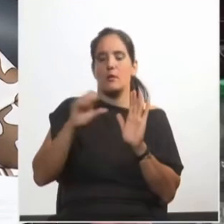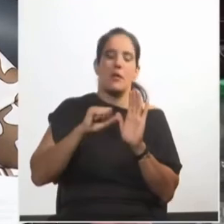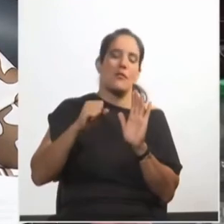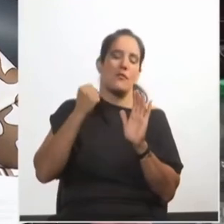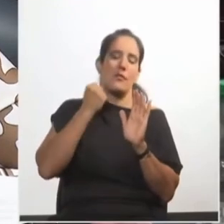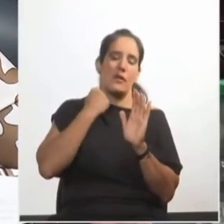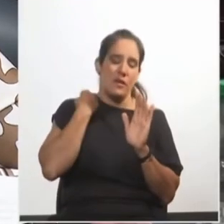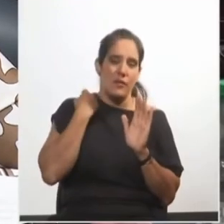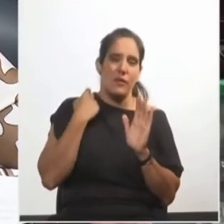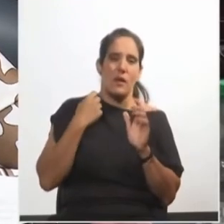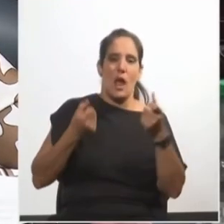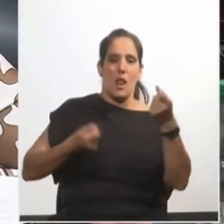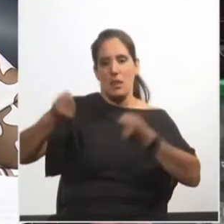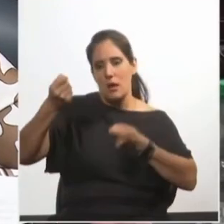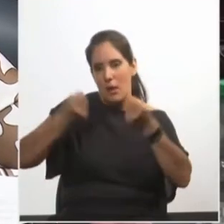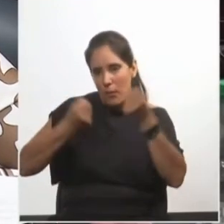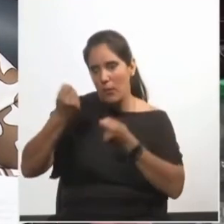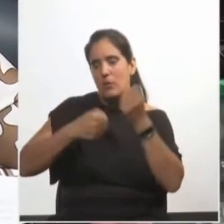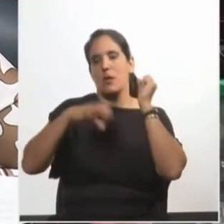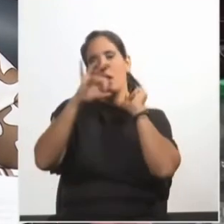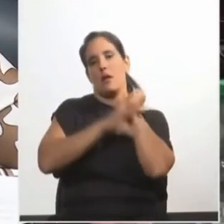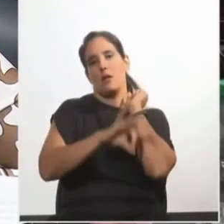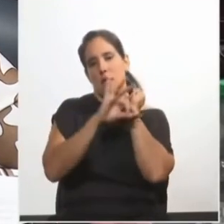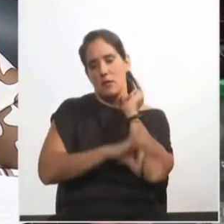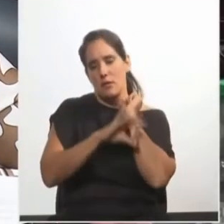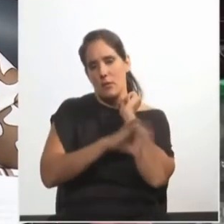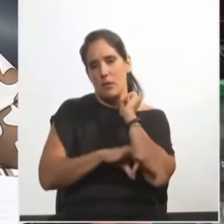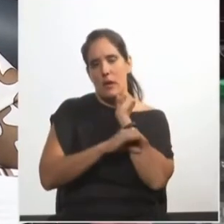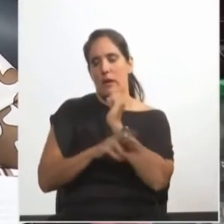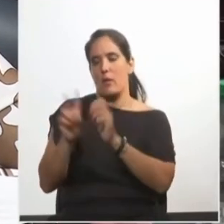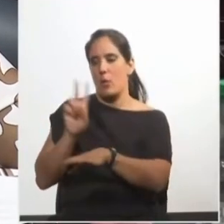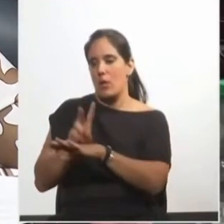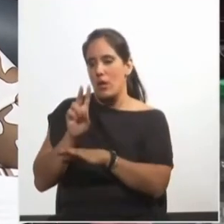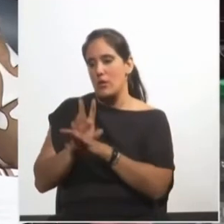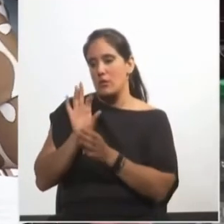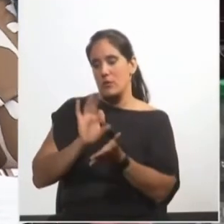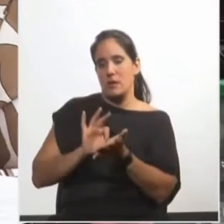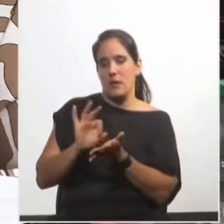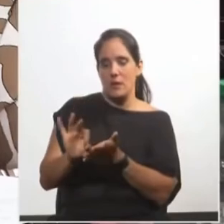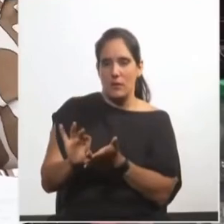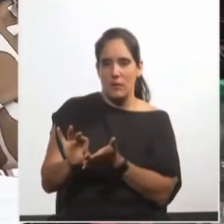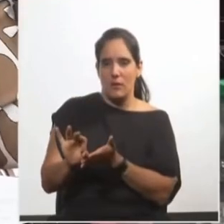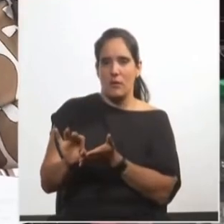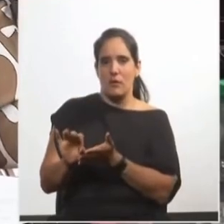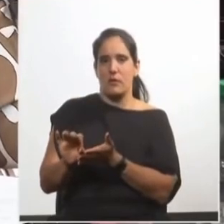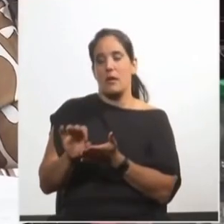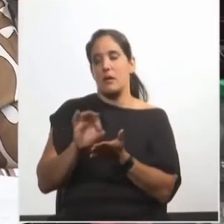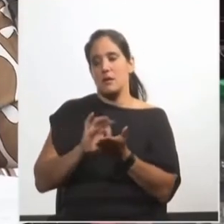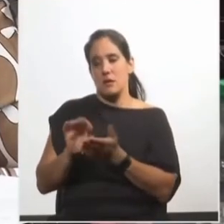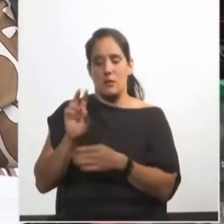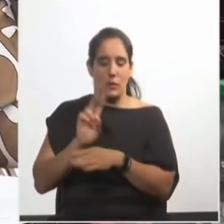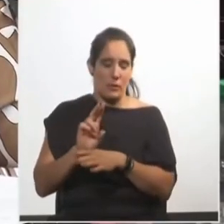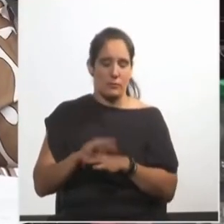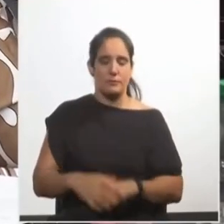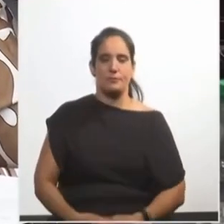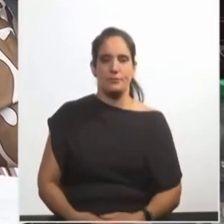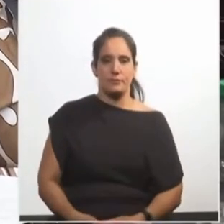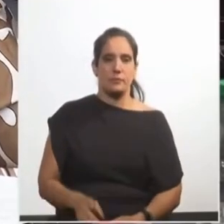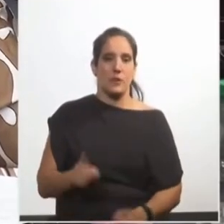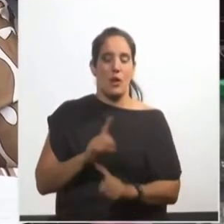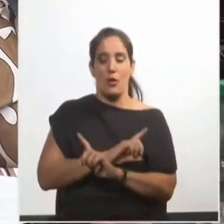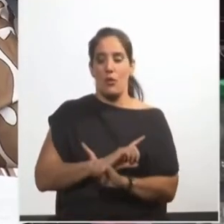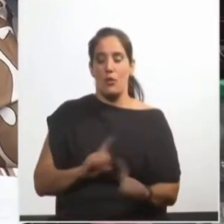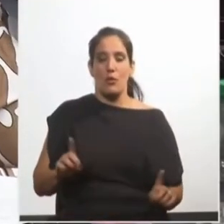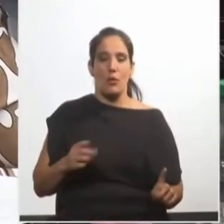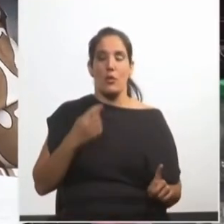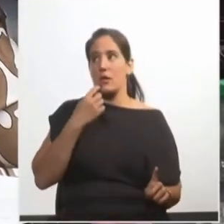frigorífica, el transporte, las domésticas, los asistentes personales del Sistema Nacional Integrado de Cuidados. No existe